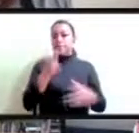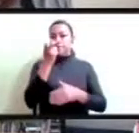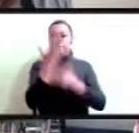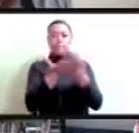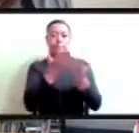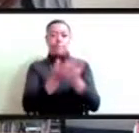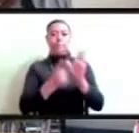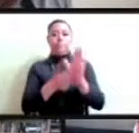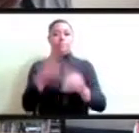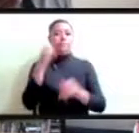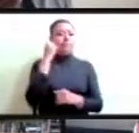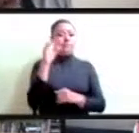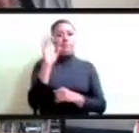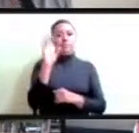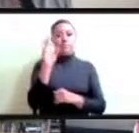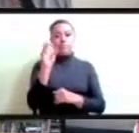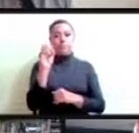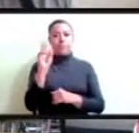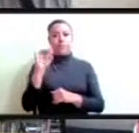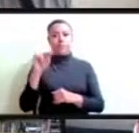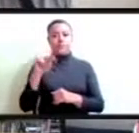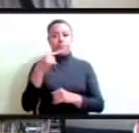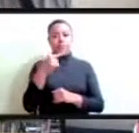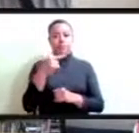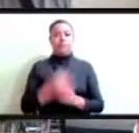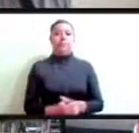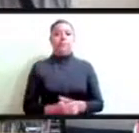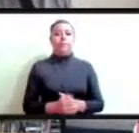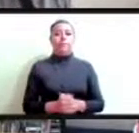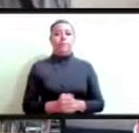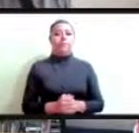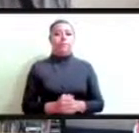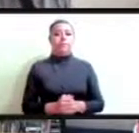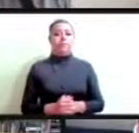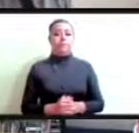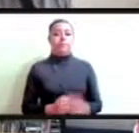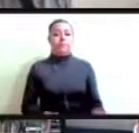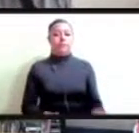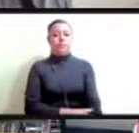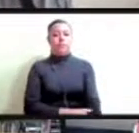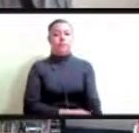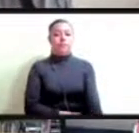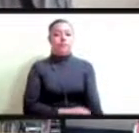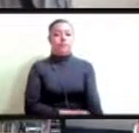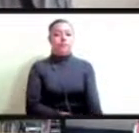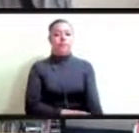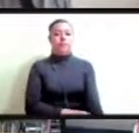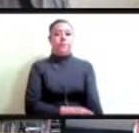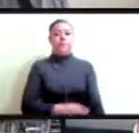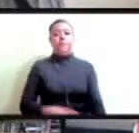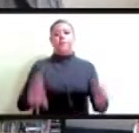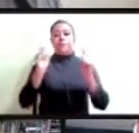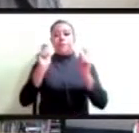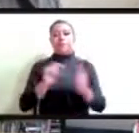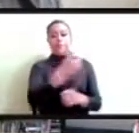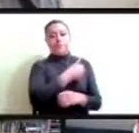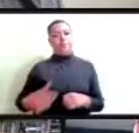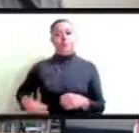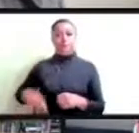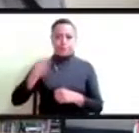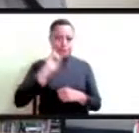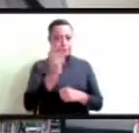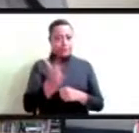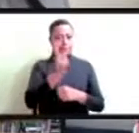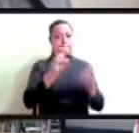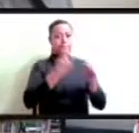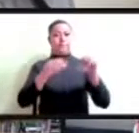Federico Dorín Casar. Por instrucciones de la presidencia, se consulta al pleno si existía